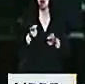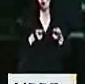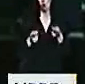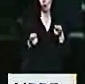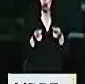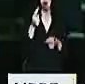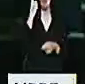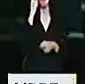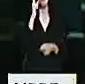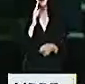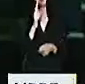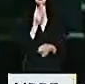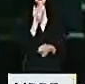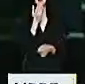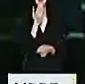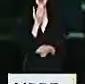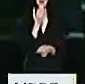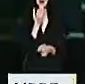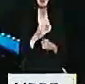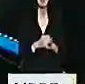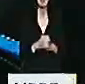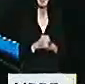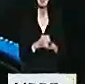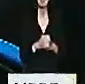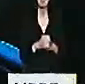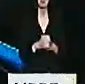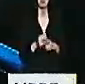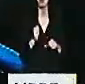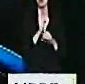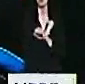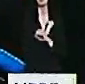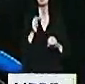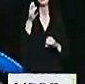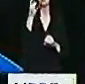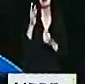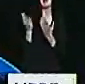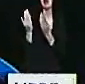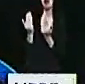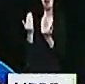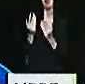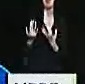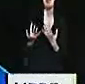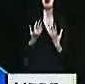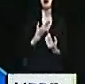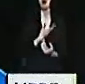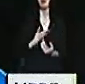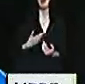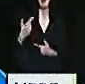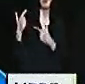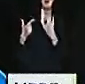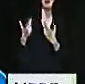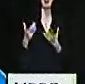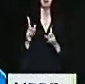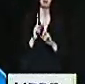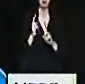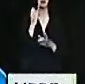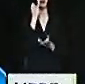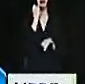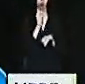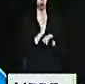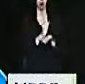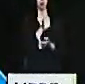allá de eso, también lo que decía antes, no podemos depender solamente de eso, sino que también como institución